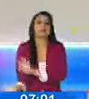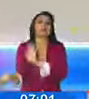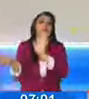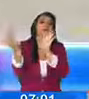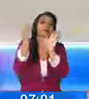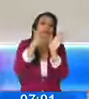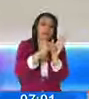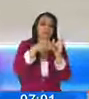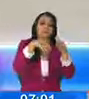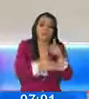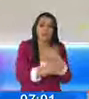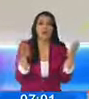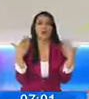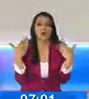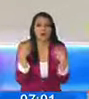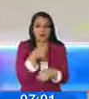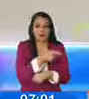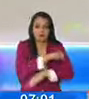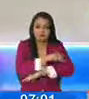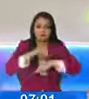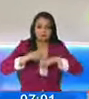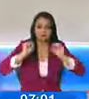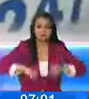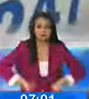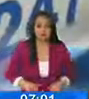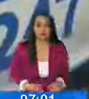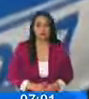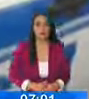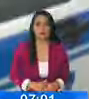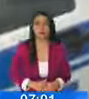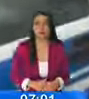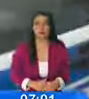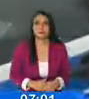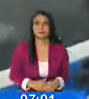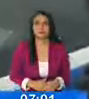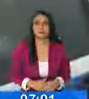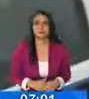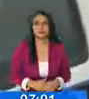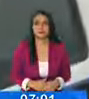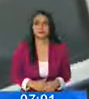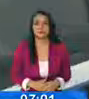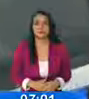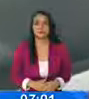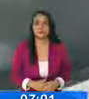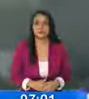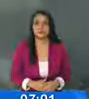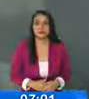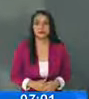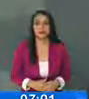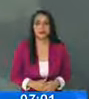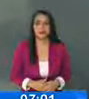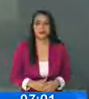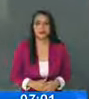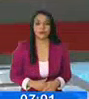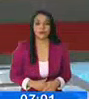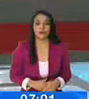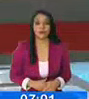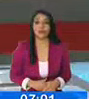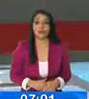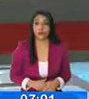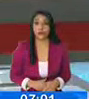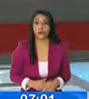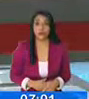hasta la ciudad de Guayaquil para que se le realice la autopsia de ley. Desde la provincia de Santa Elena, informó Darwin Villao.